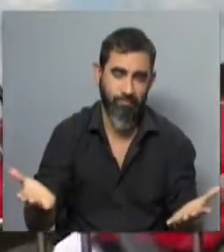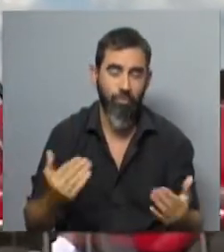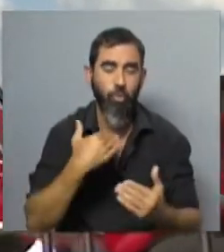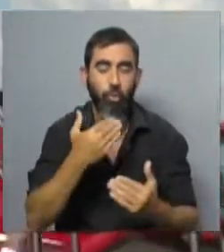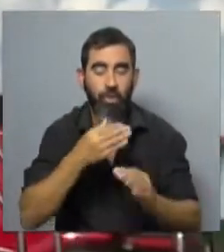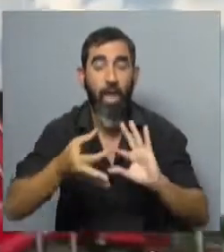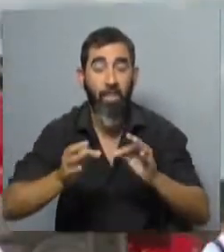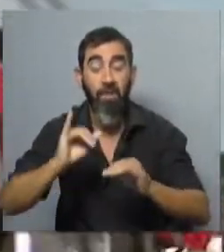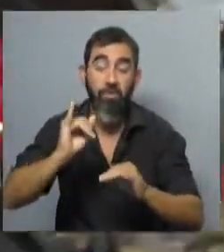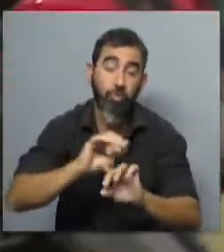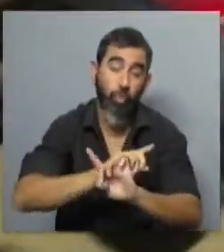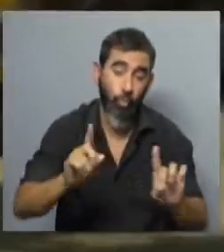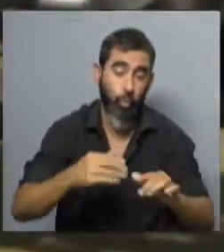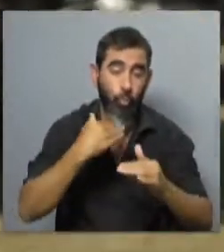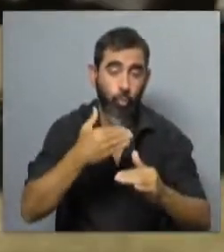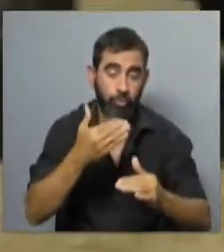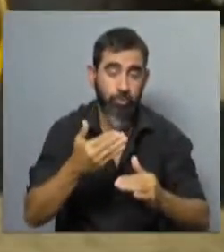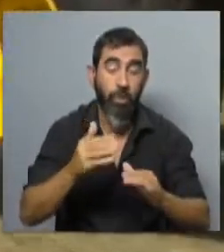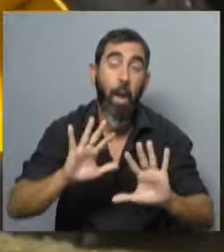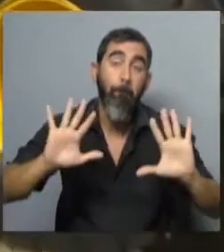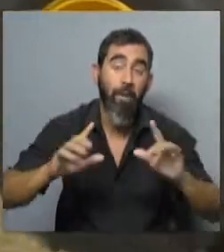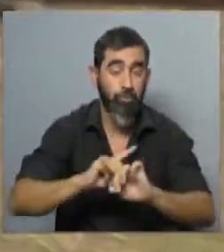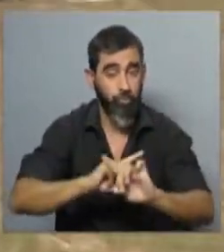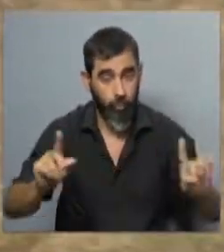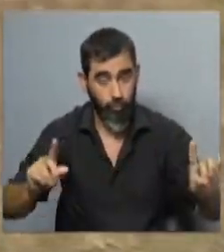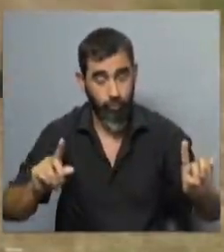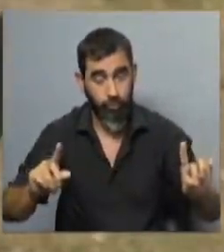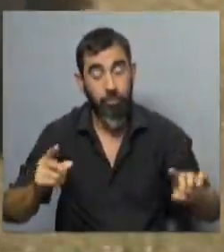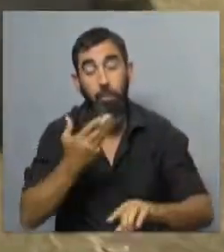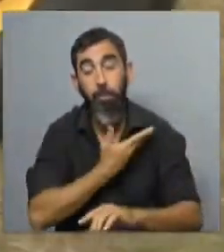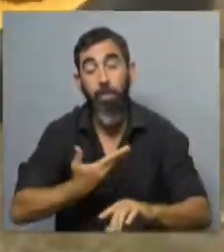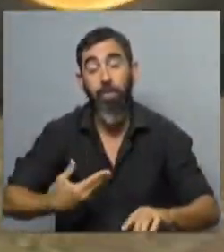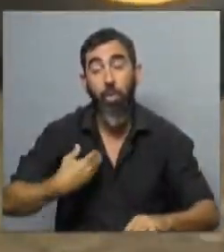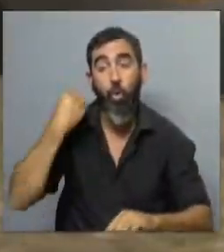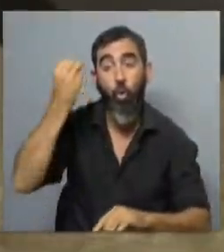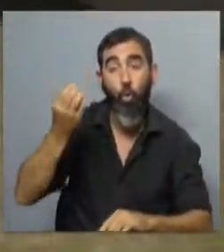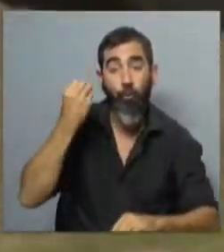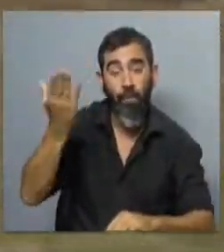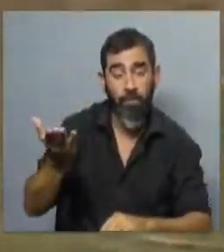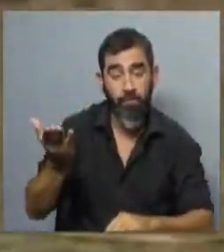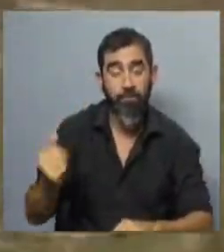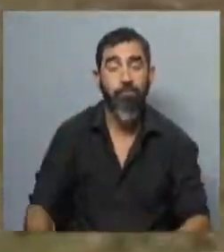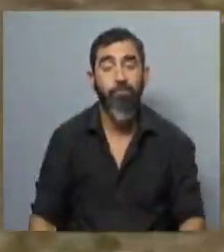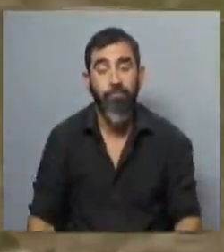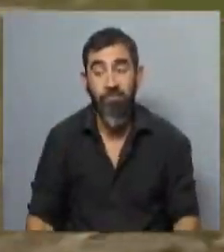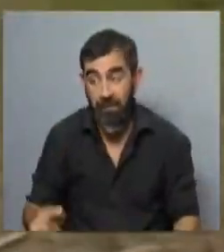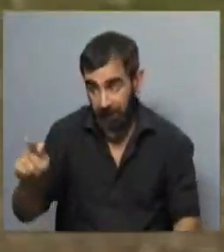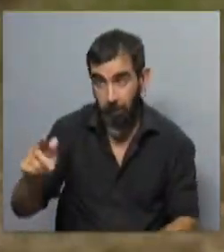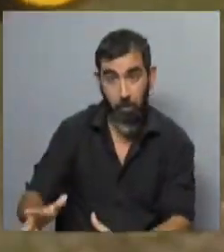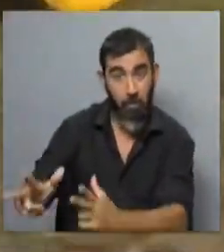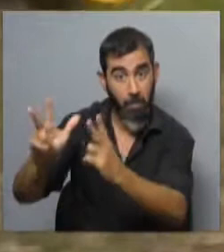hacer cadena. Capaz que no hacemos cadena y el presidente hace una conferencia de prensa. Y ellos nos